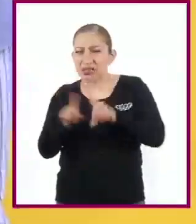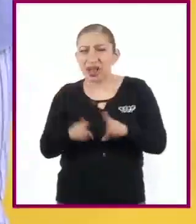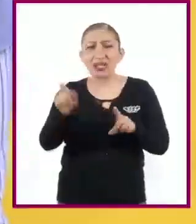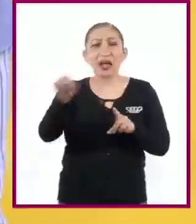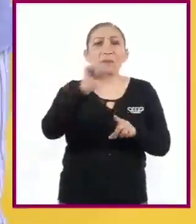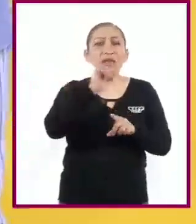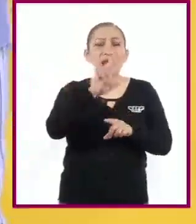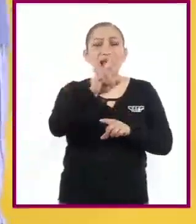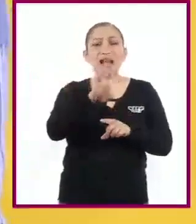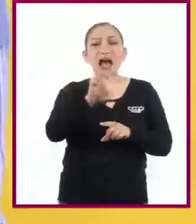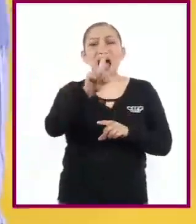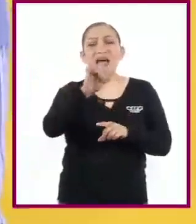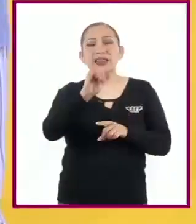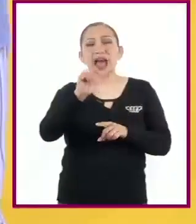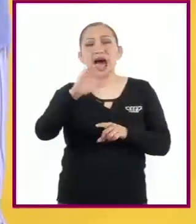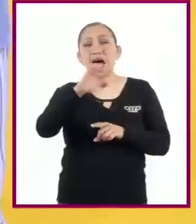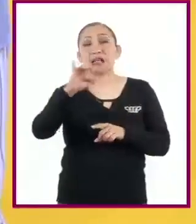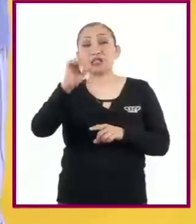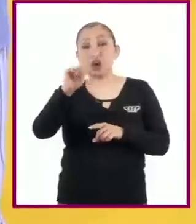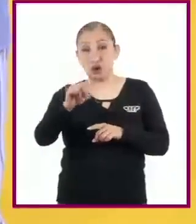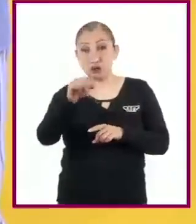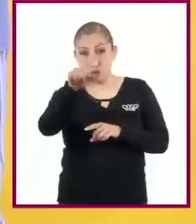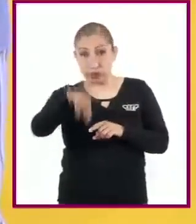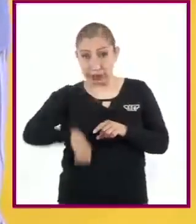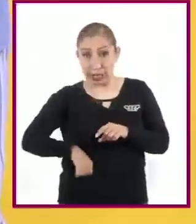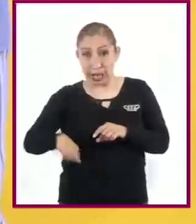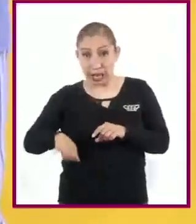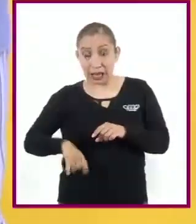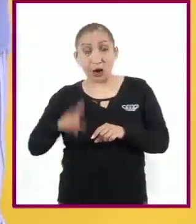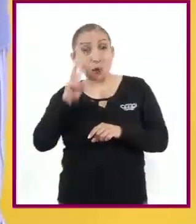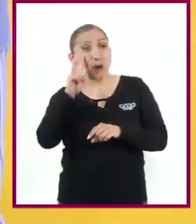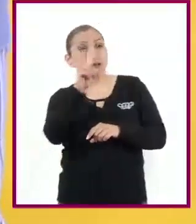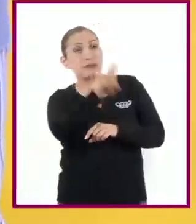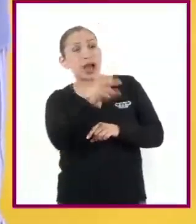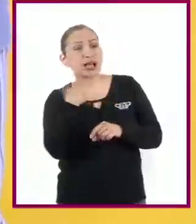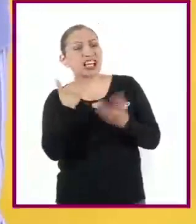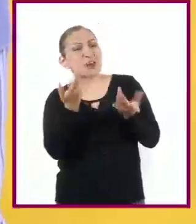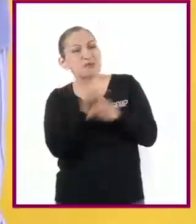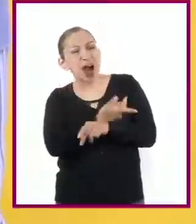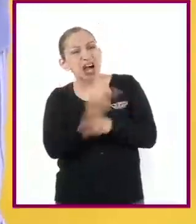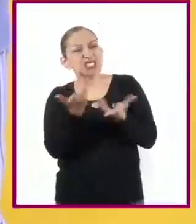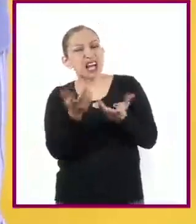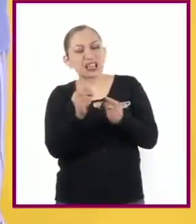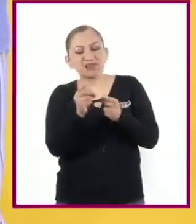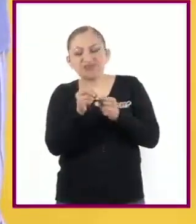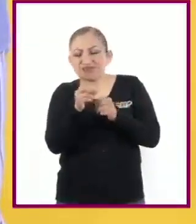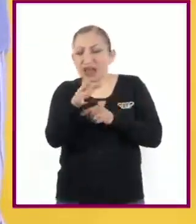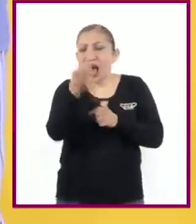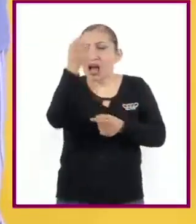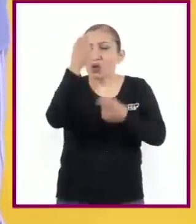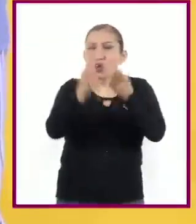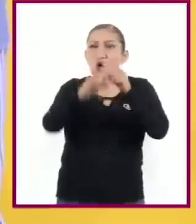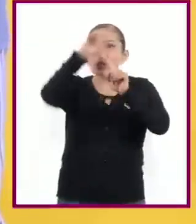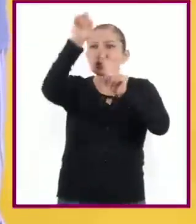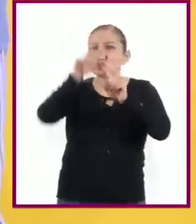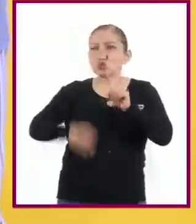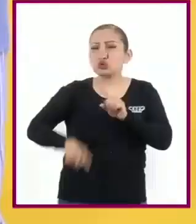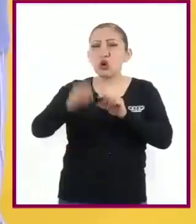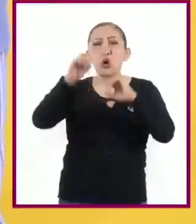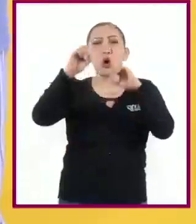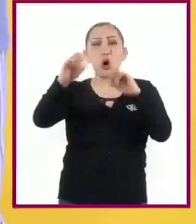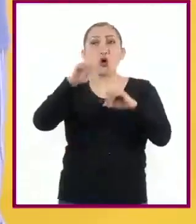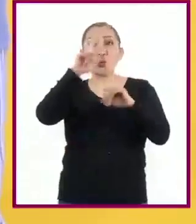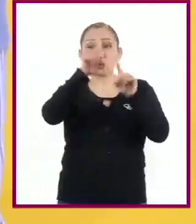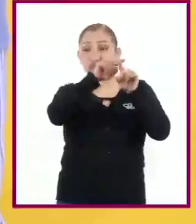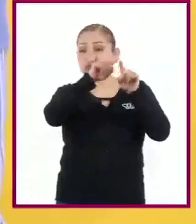de radiaciones. Se interesaron por el comportamiento y los efectos causados por algunos rayos o haces